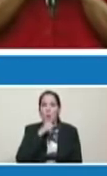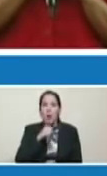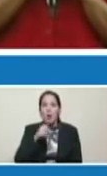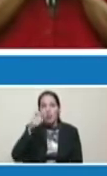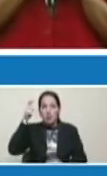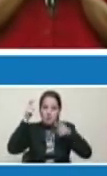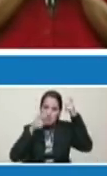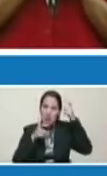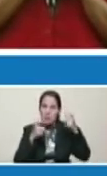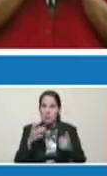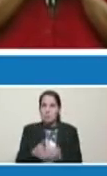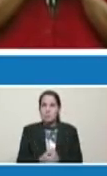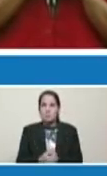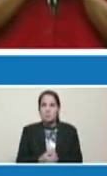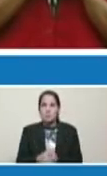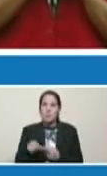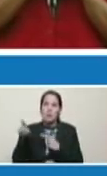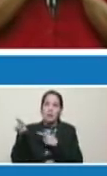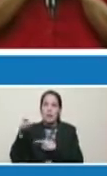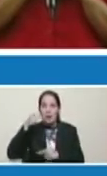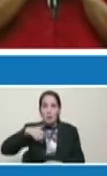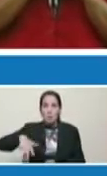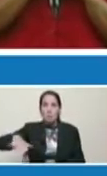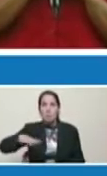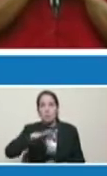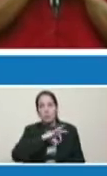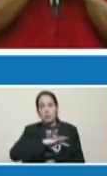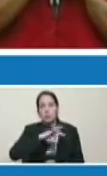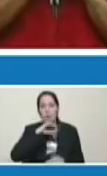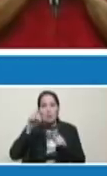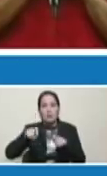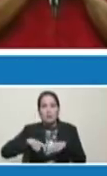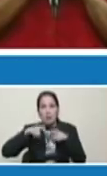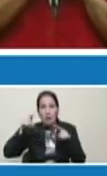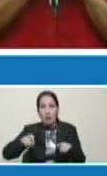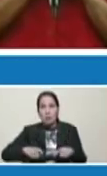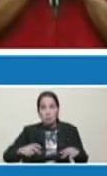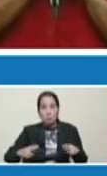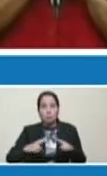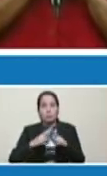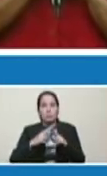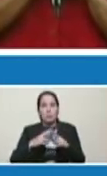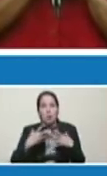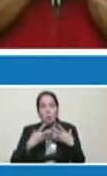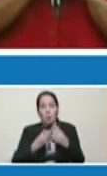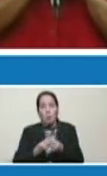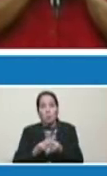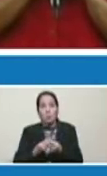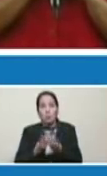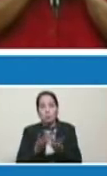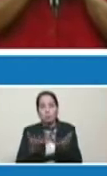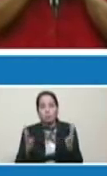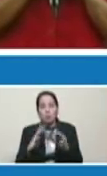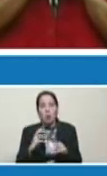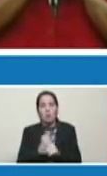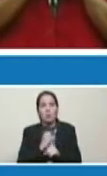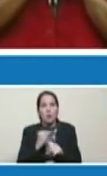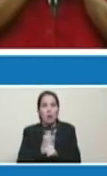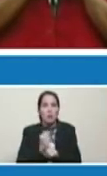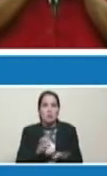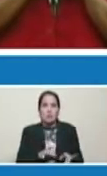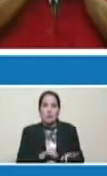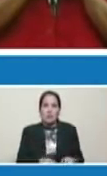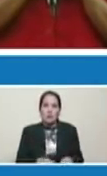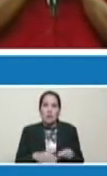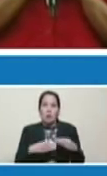productiva socialista agrícola se encuentra con lo que son nuestros compañeros de trabajo el secretario del poder popular